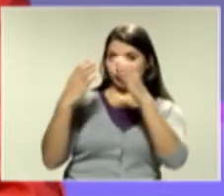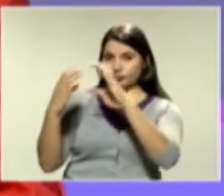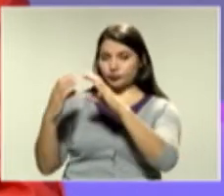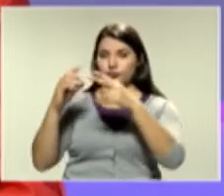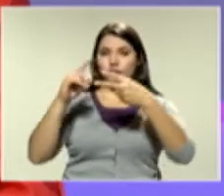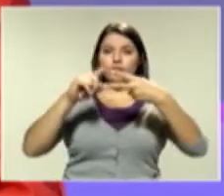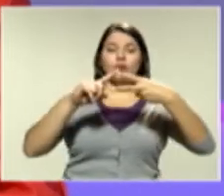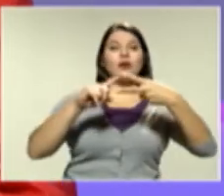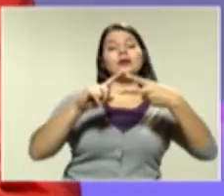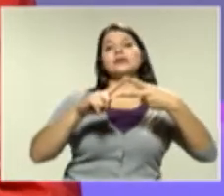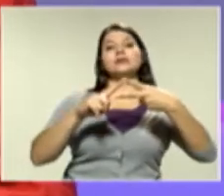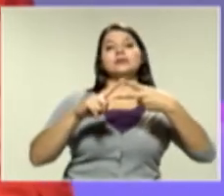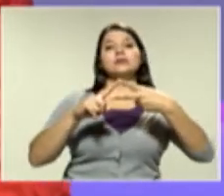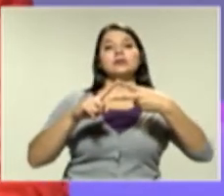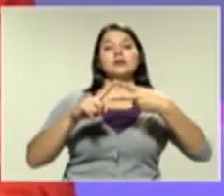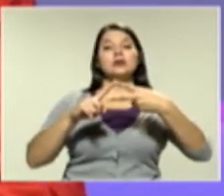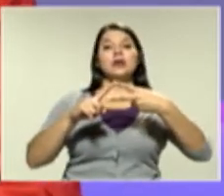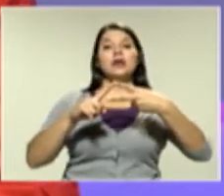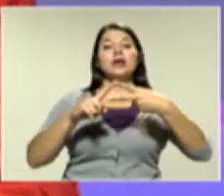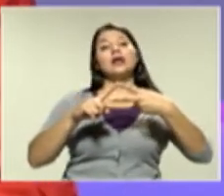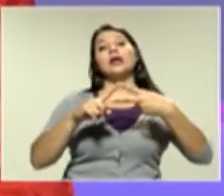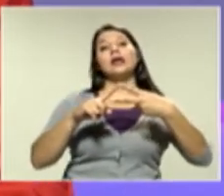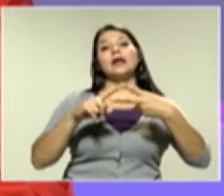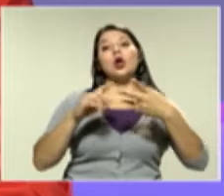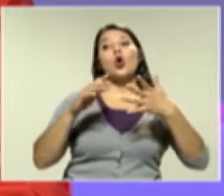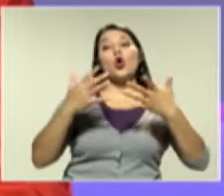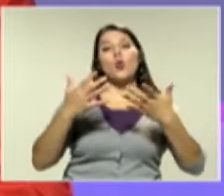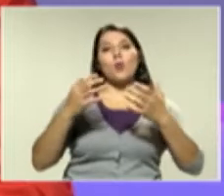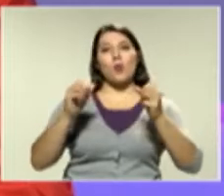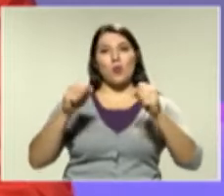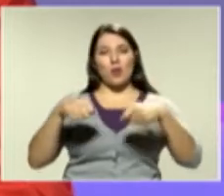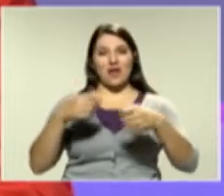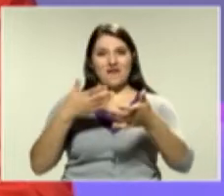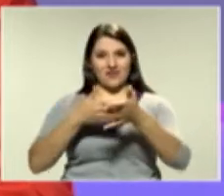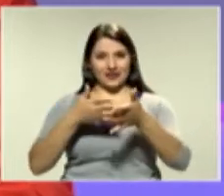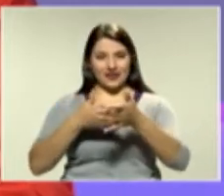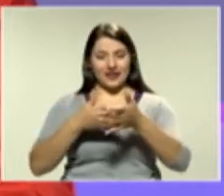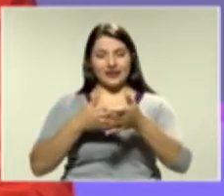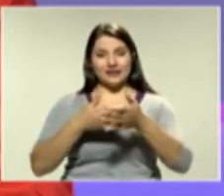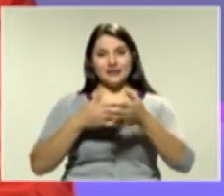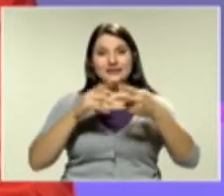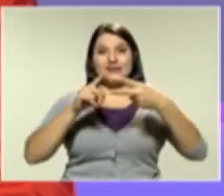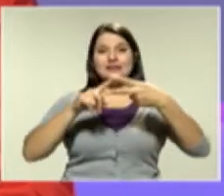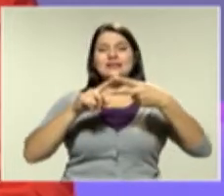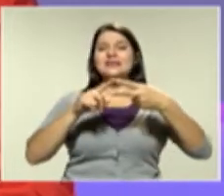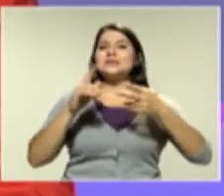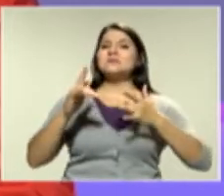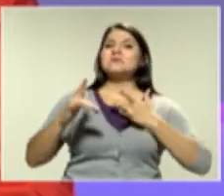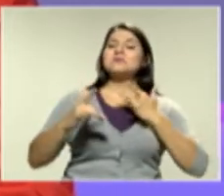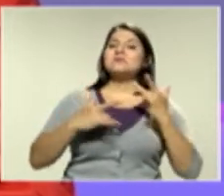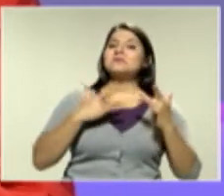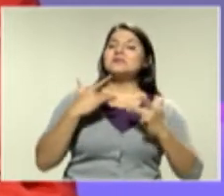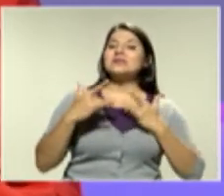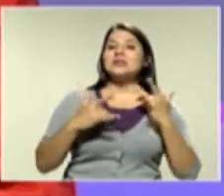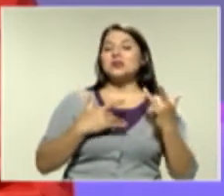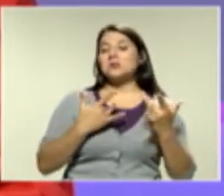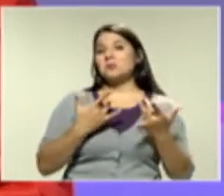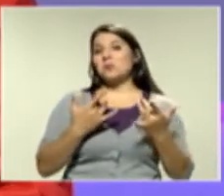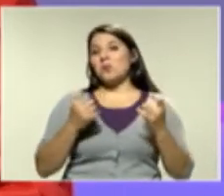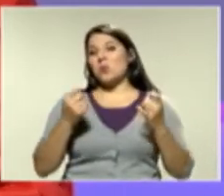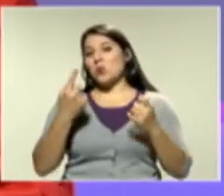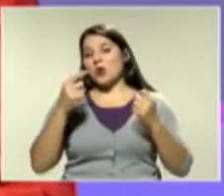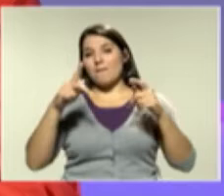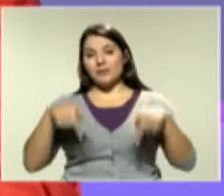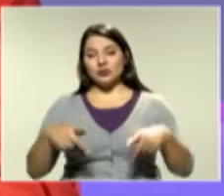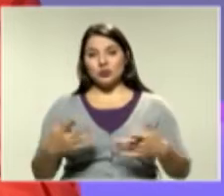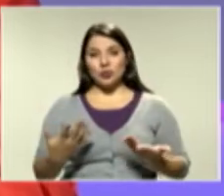parte toxicológica, lo que es la toxicología aguda, que son los síntomas que puede presentar una persona, en este caso,